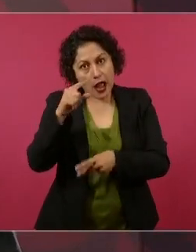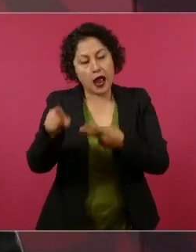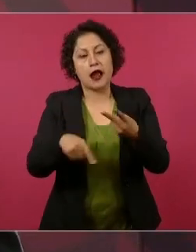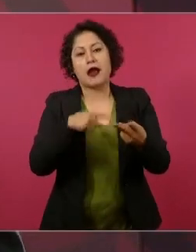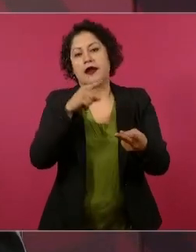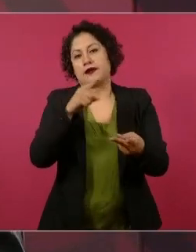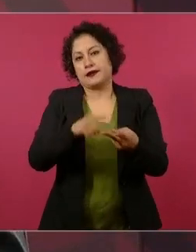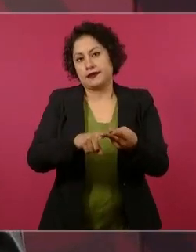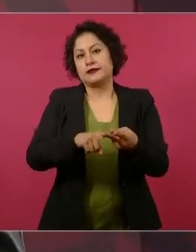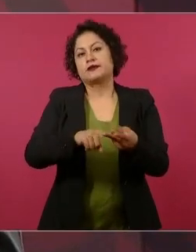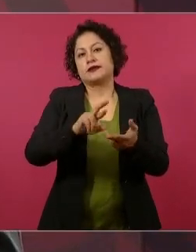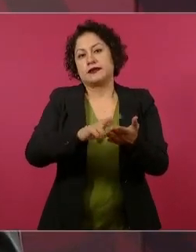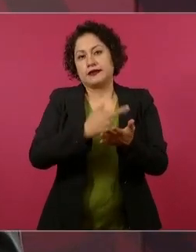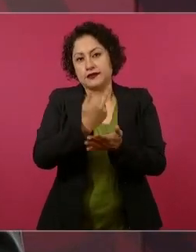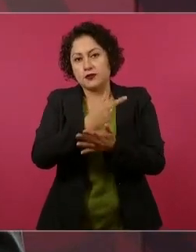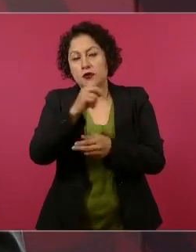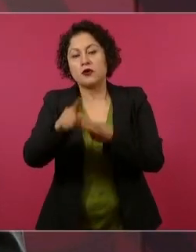a Matamoros?